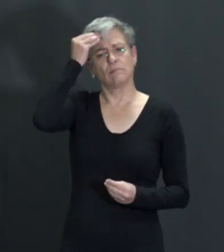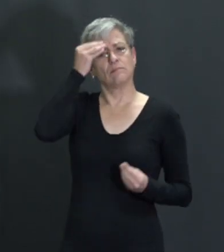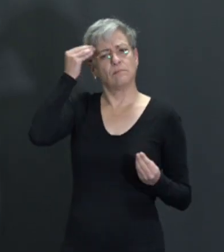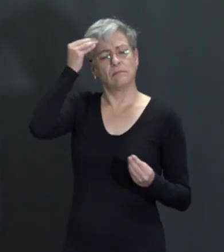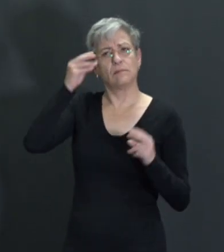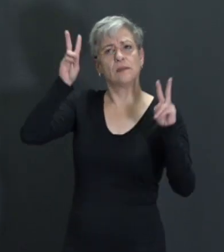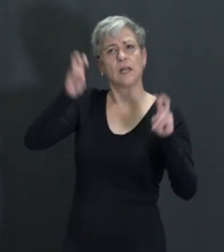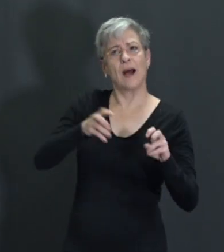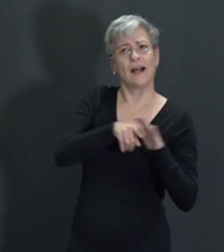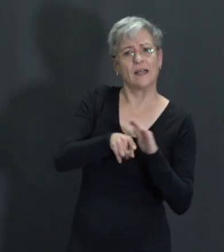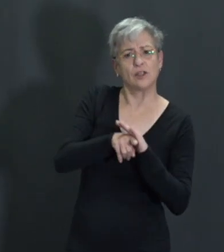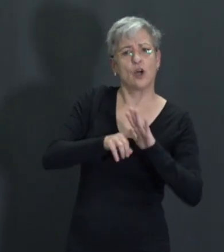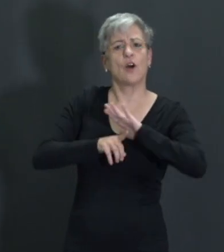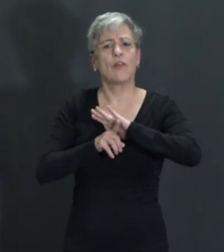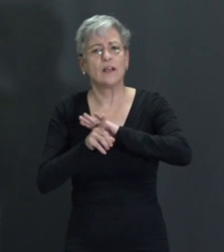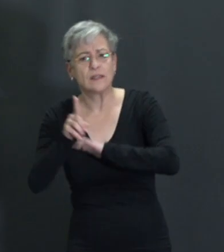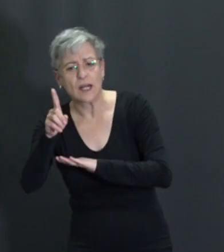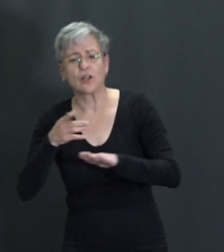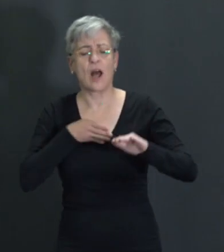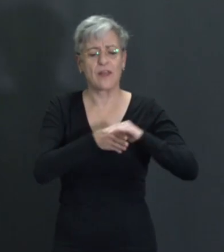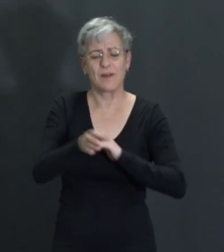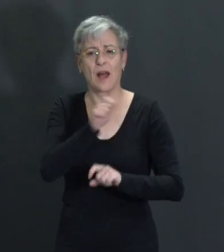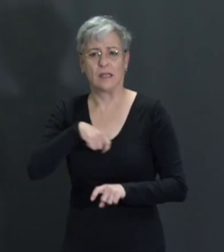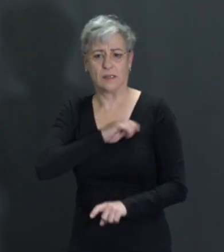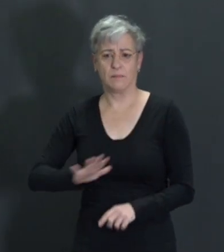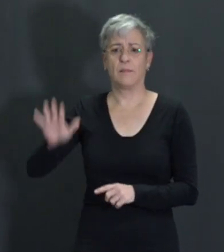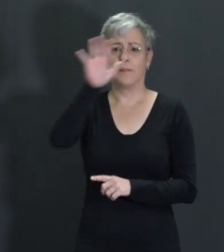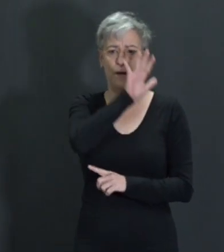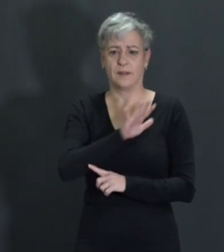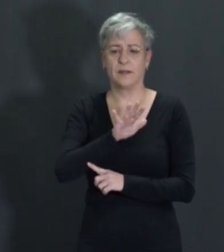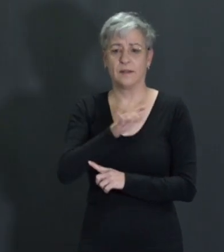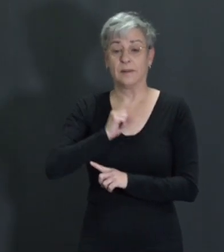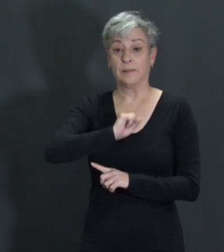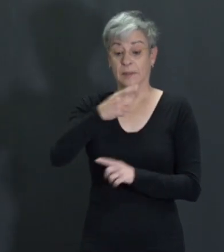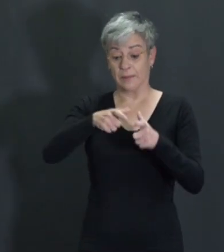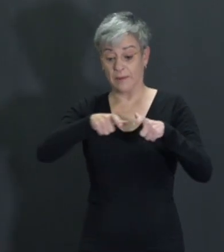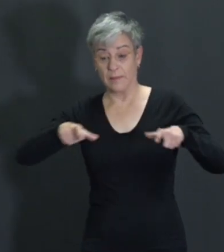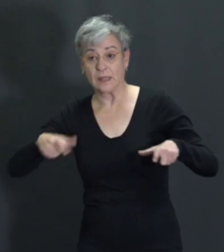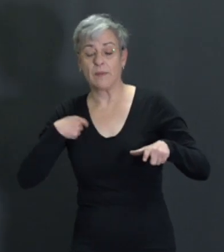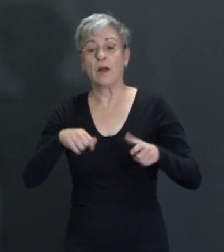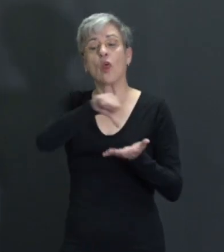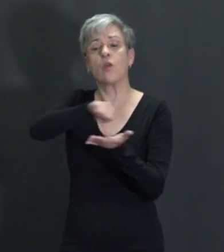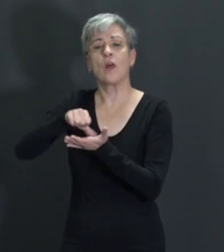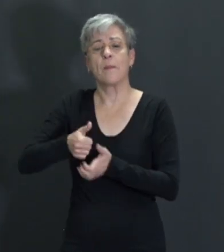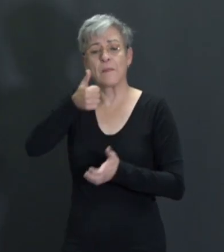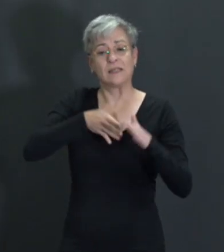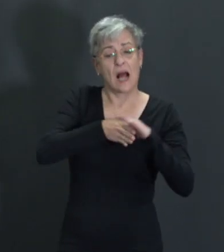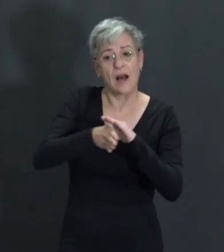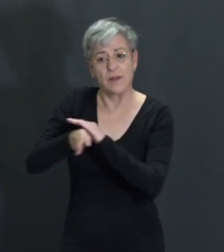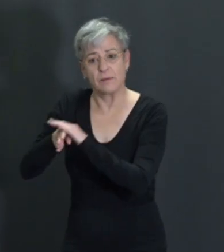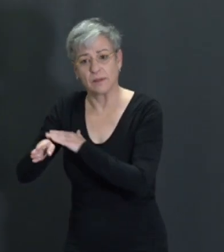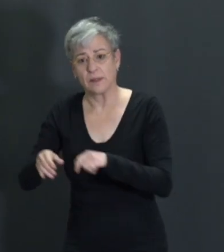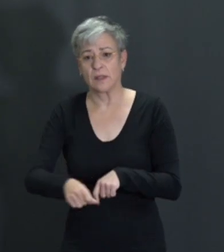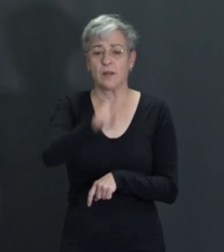de la accesibilidad en el ámbito local español. Nuestra primera mesa estará dedicada a ciudades más accesibles, una retrospectiva